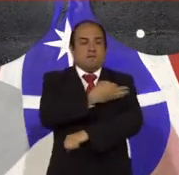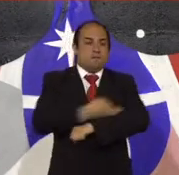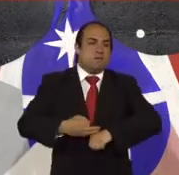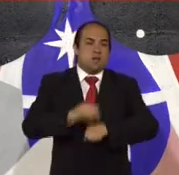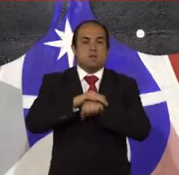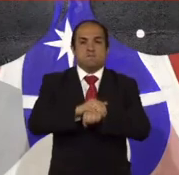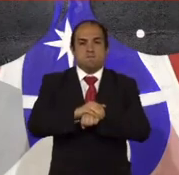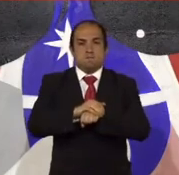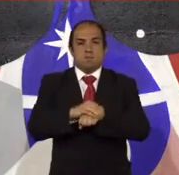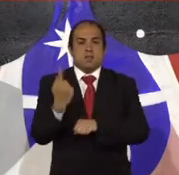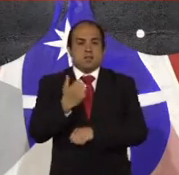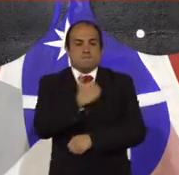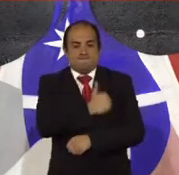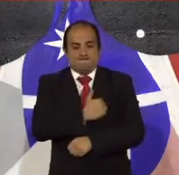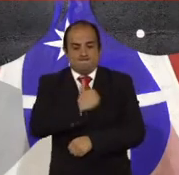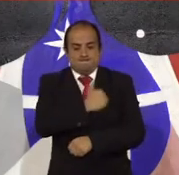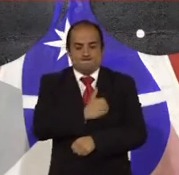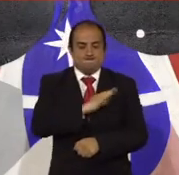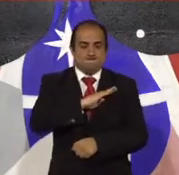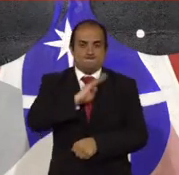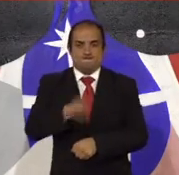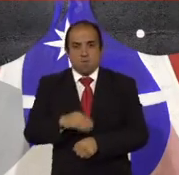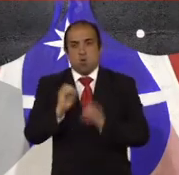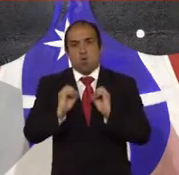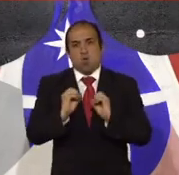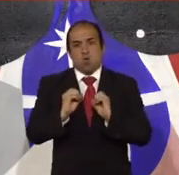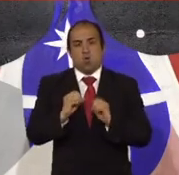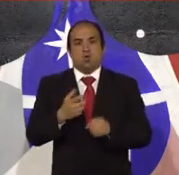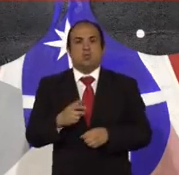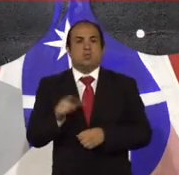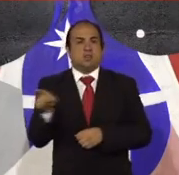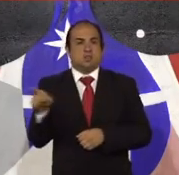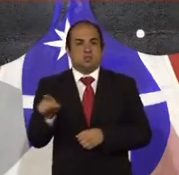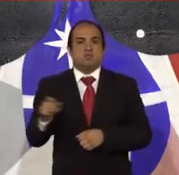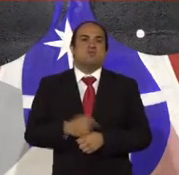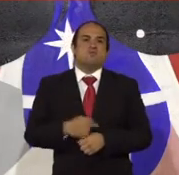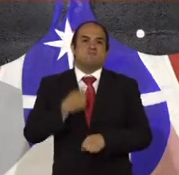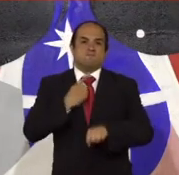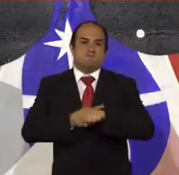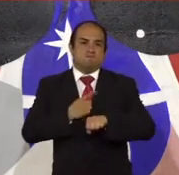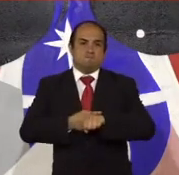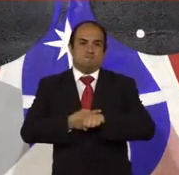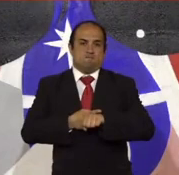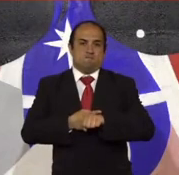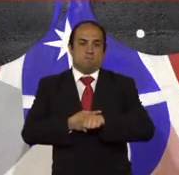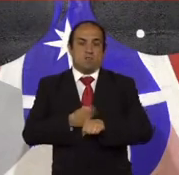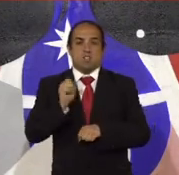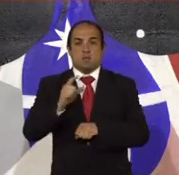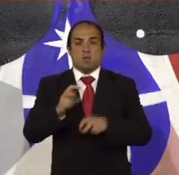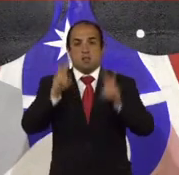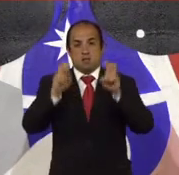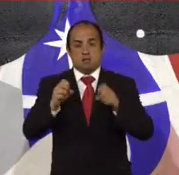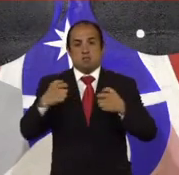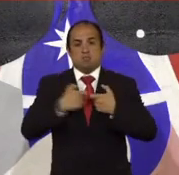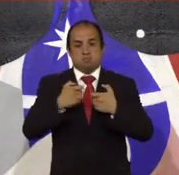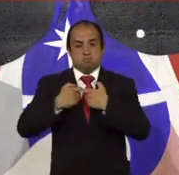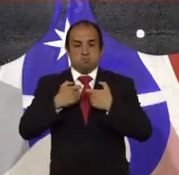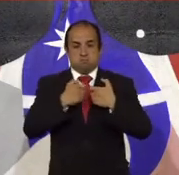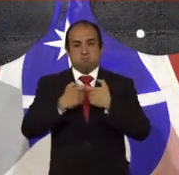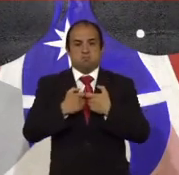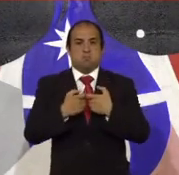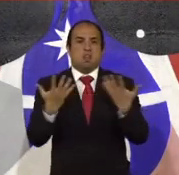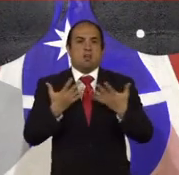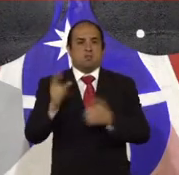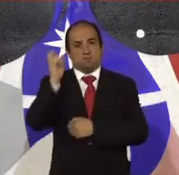amigos que lamentablemente han perdido la vida o que han estado enfermos, y también por la situación económica que se ha vuelto mucho